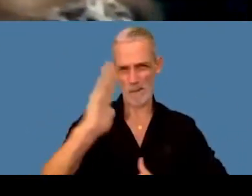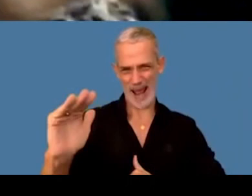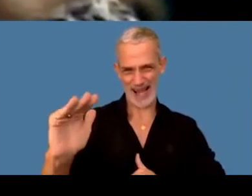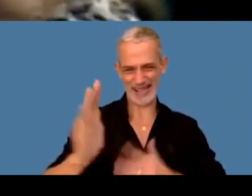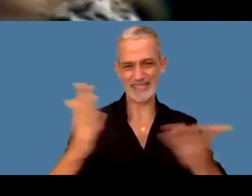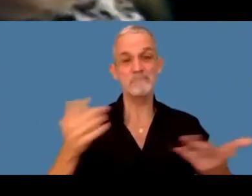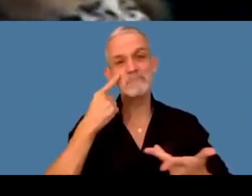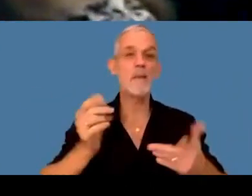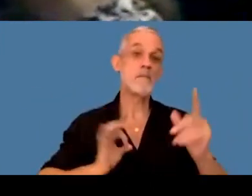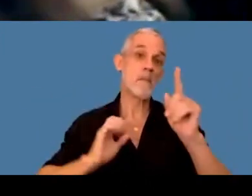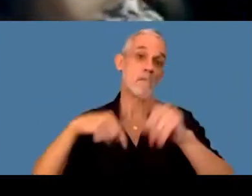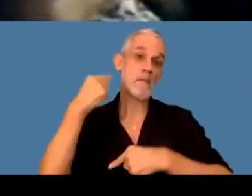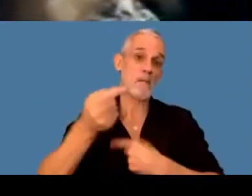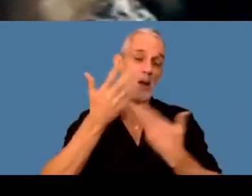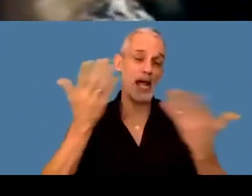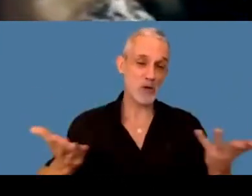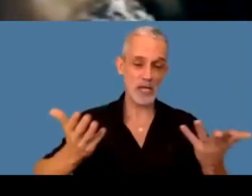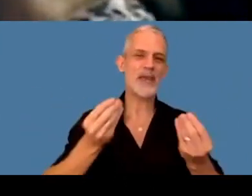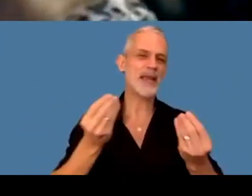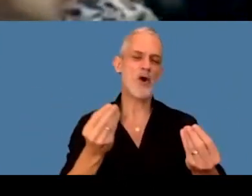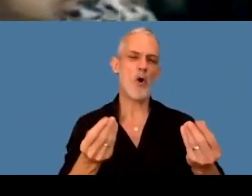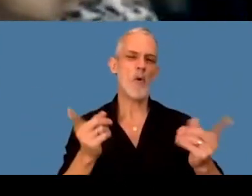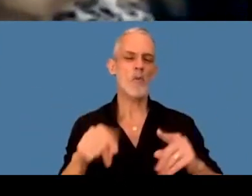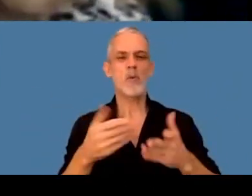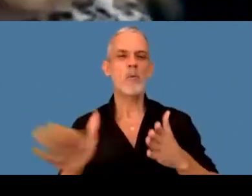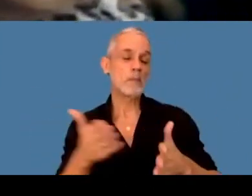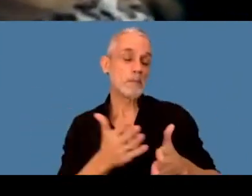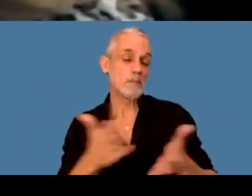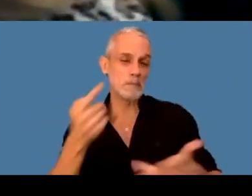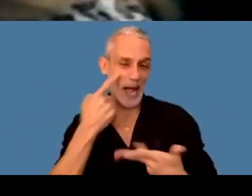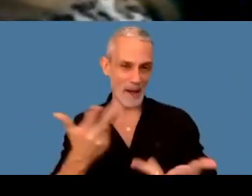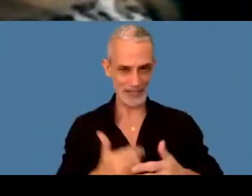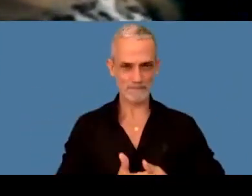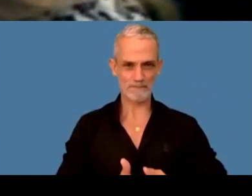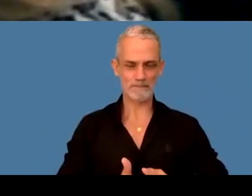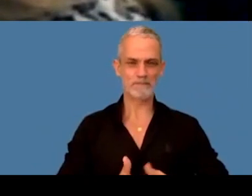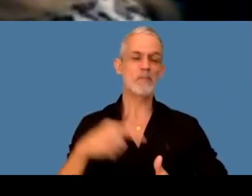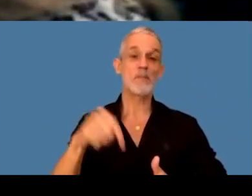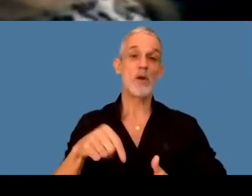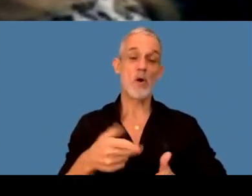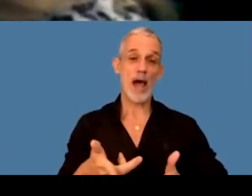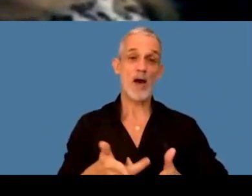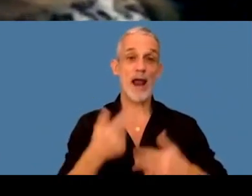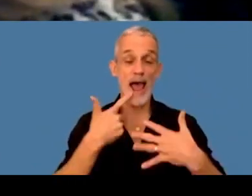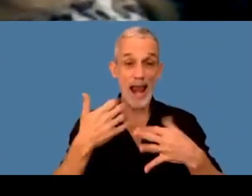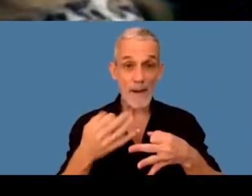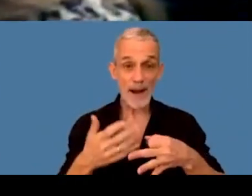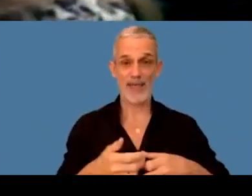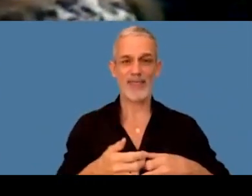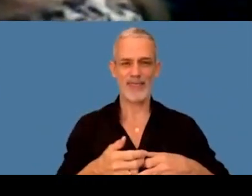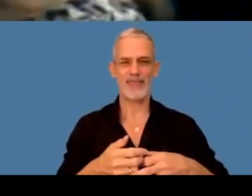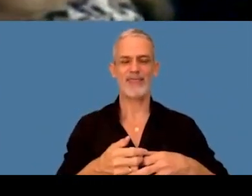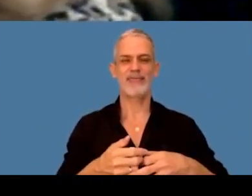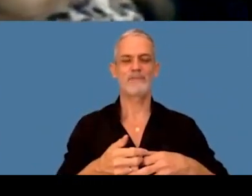cómo seguimos para las próximas, pero bueno, la verdad que